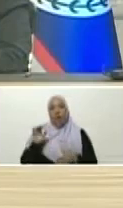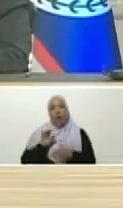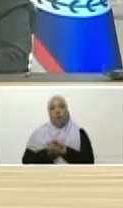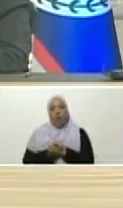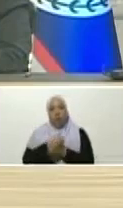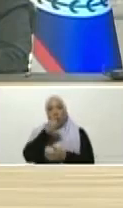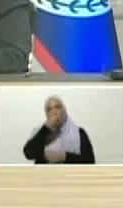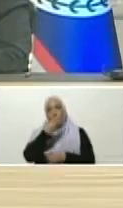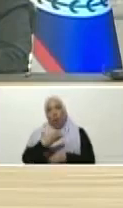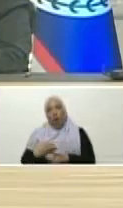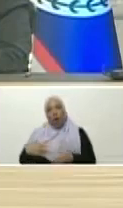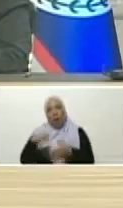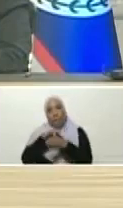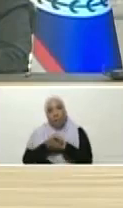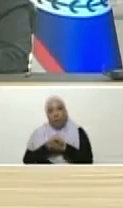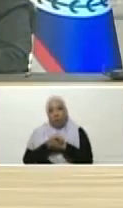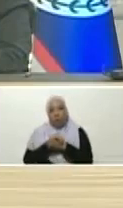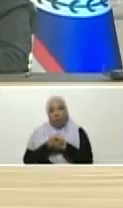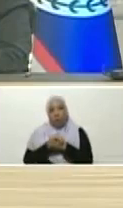buen amigo,